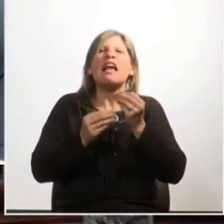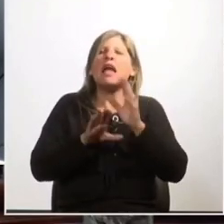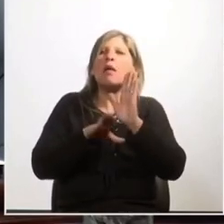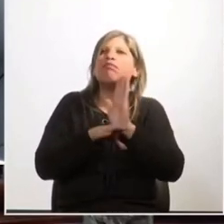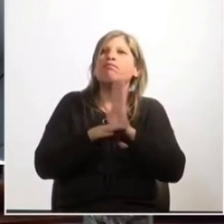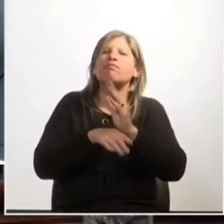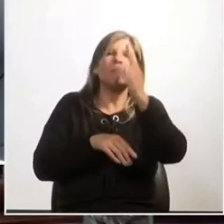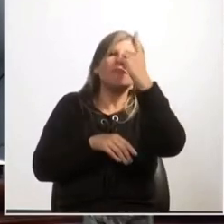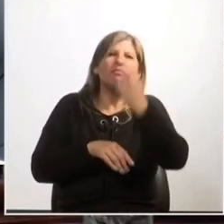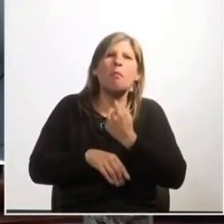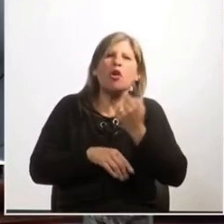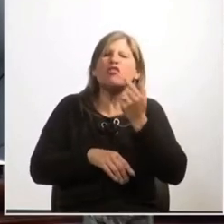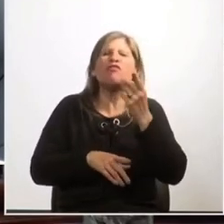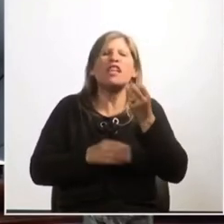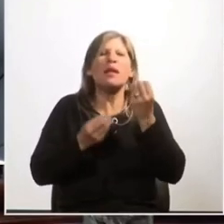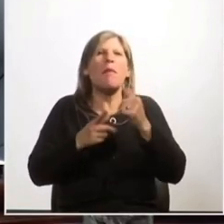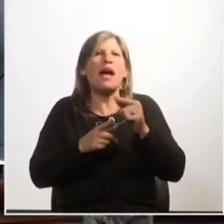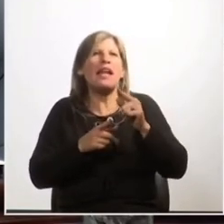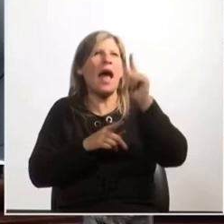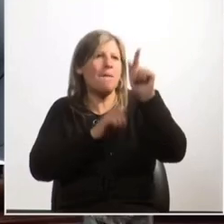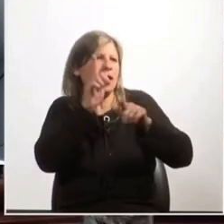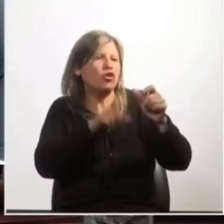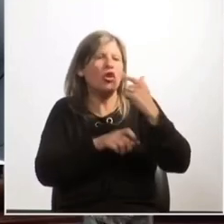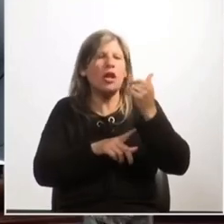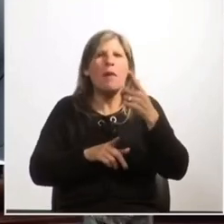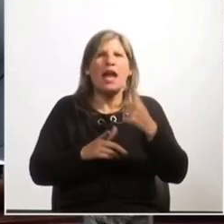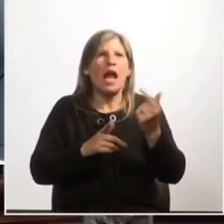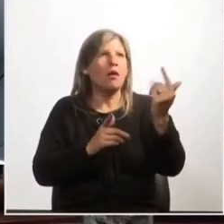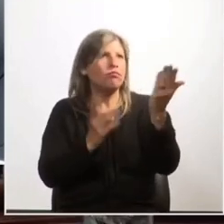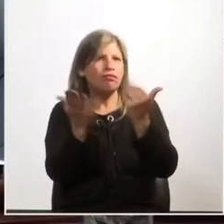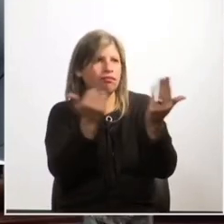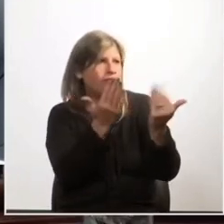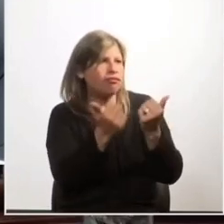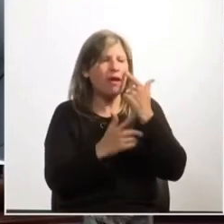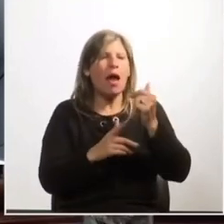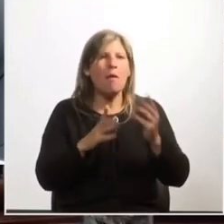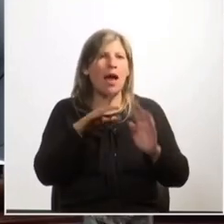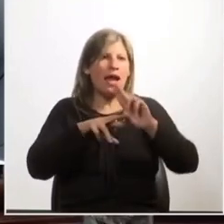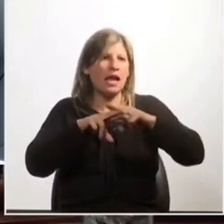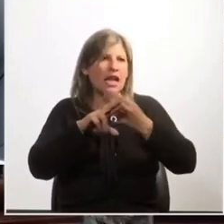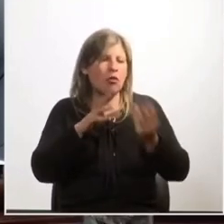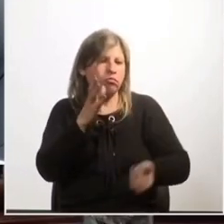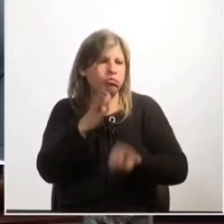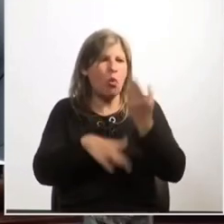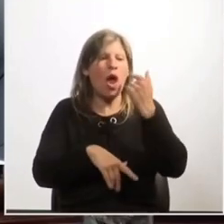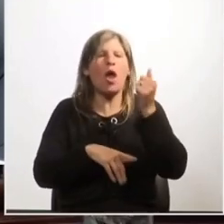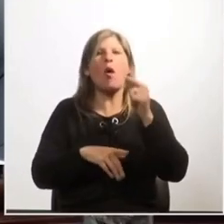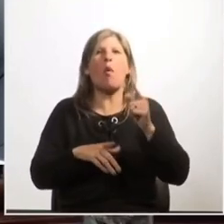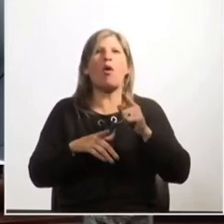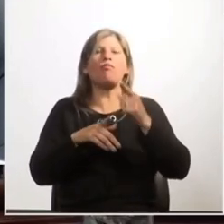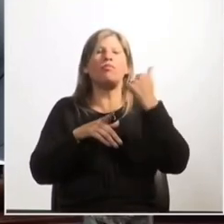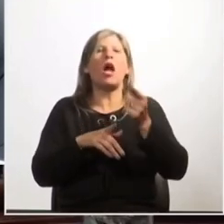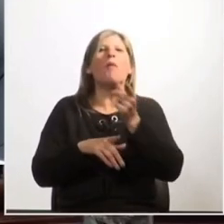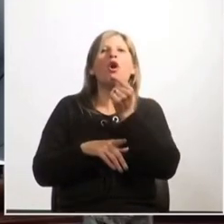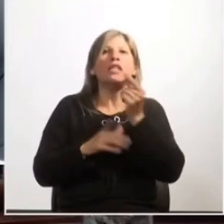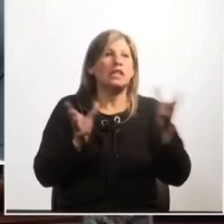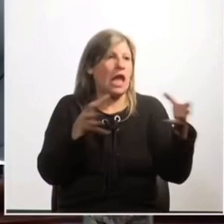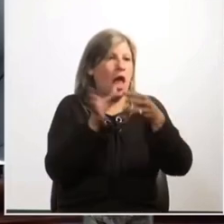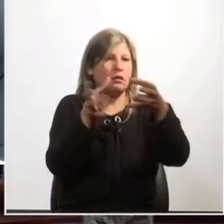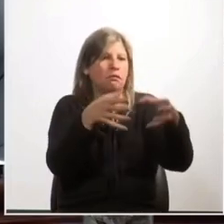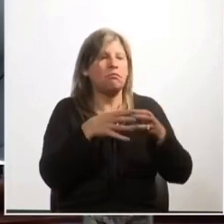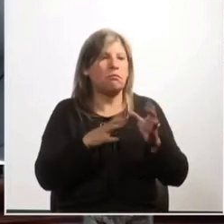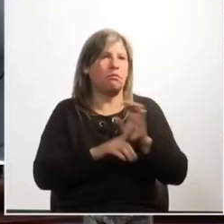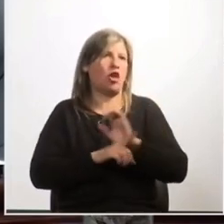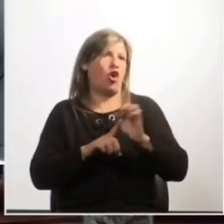se están captando para renovar los cuerpos policiales? Dicho sea de paso, la renovación no se